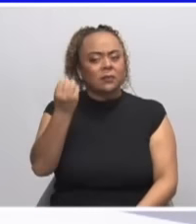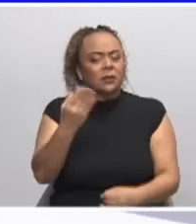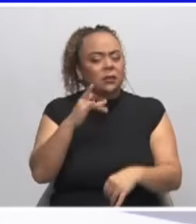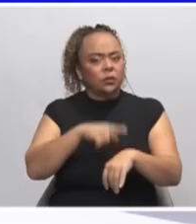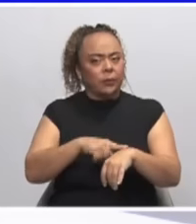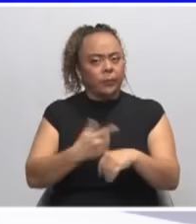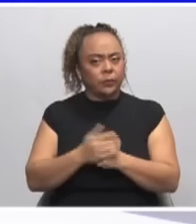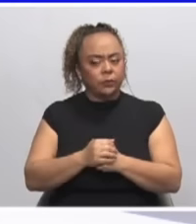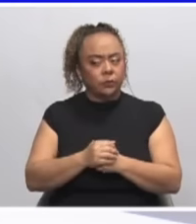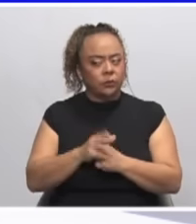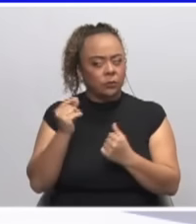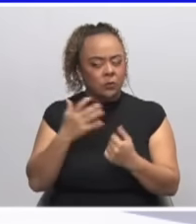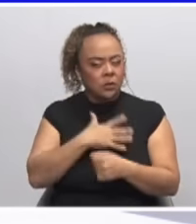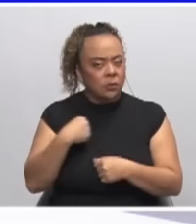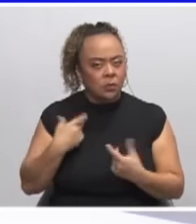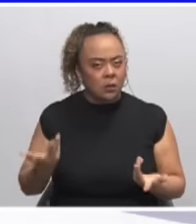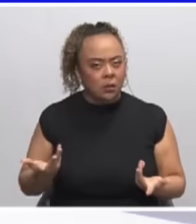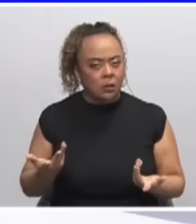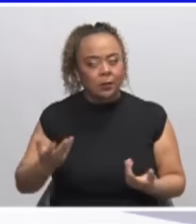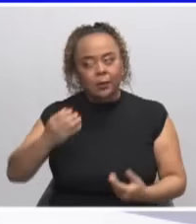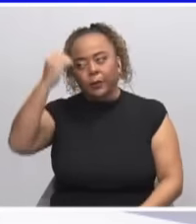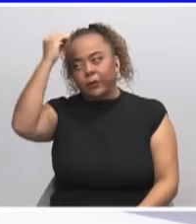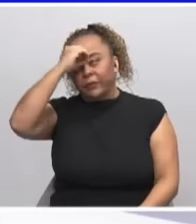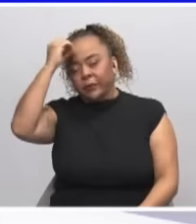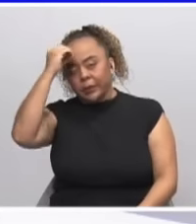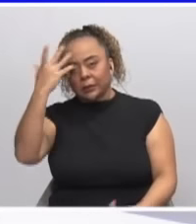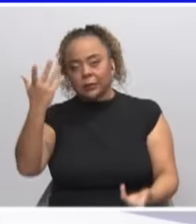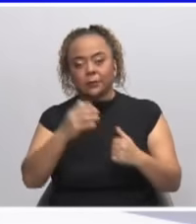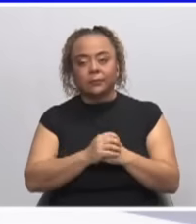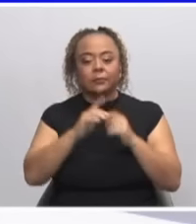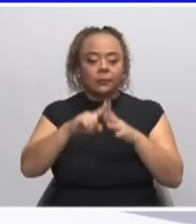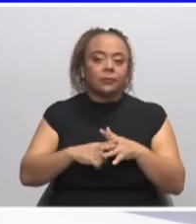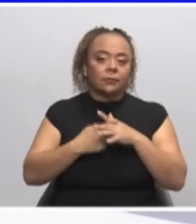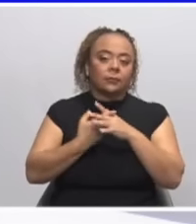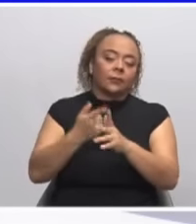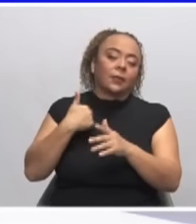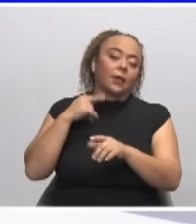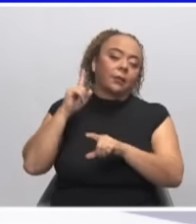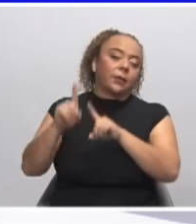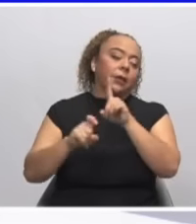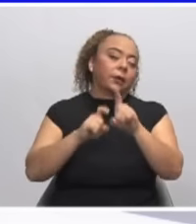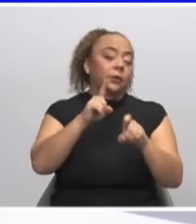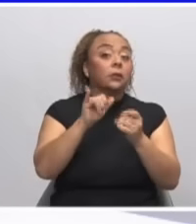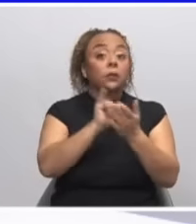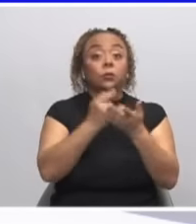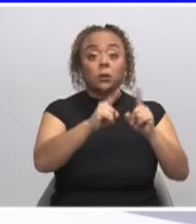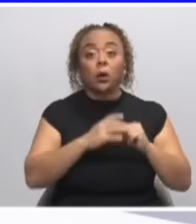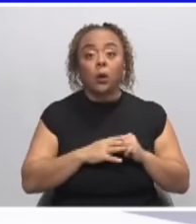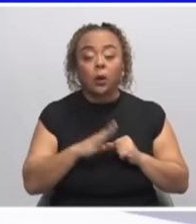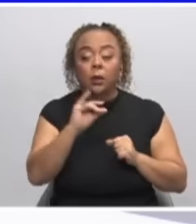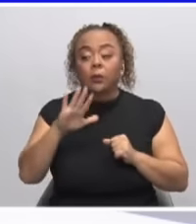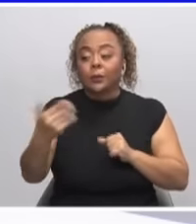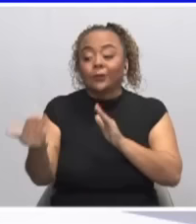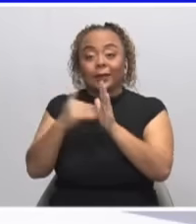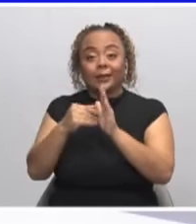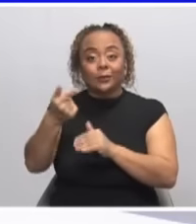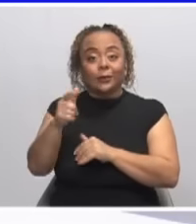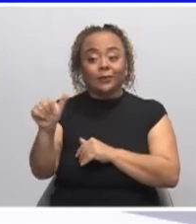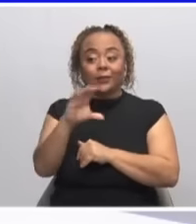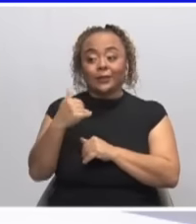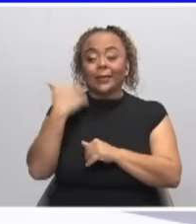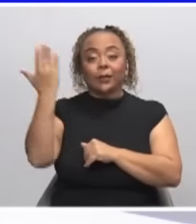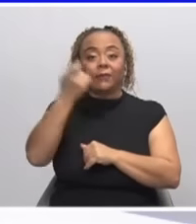será que no estaba a gusto obviamente empiezan a a lanzarse preguntas eso fue lo que pasó y cuando regresa Gustavo Alfaro y